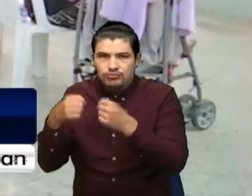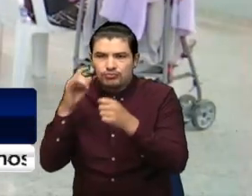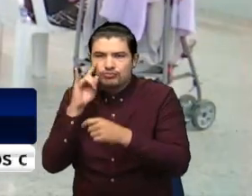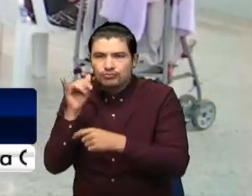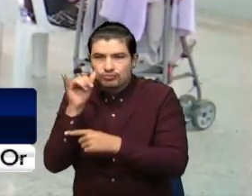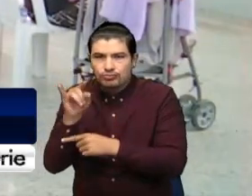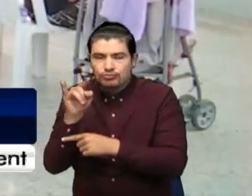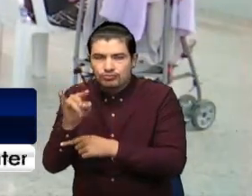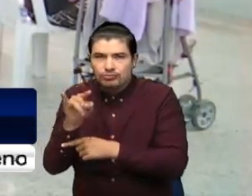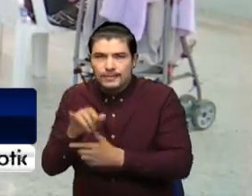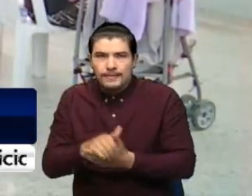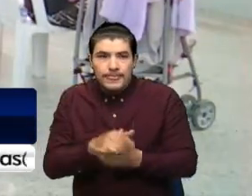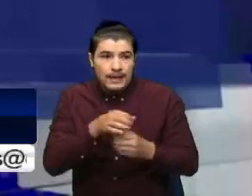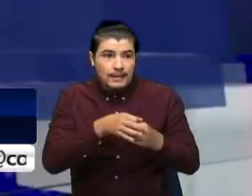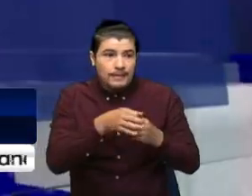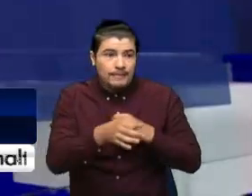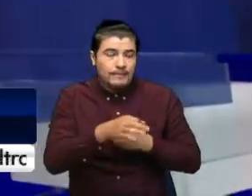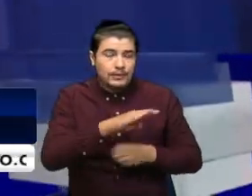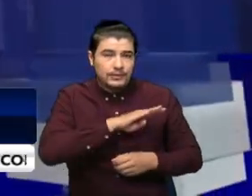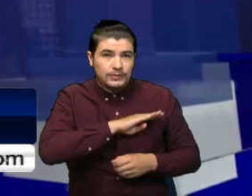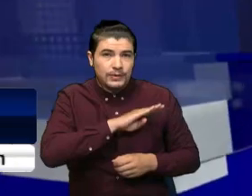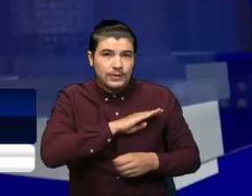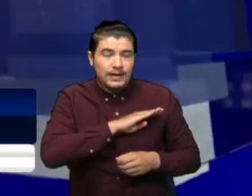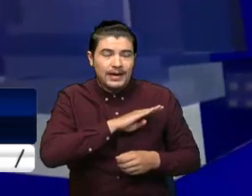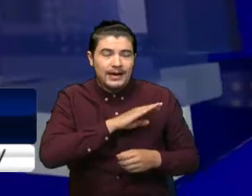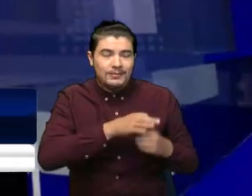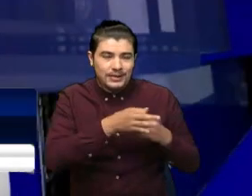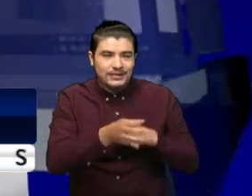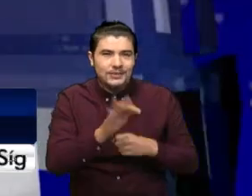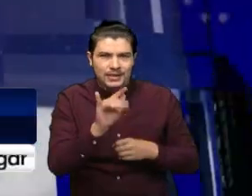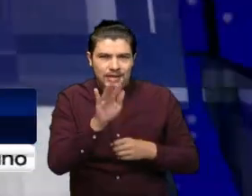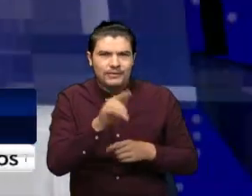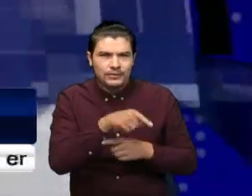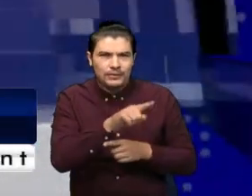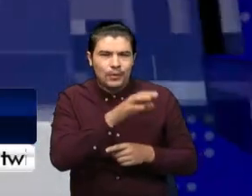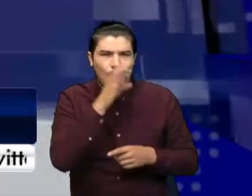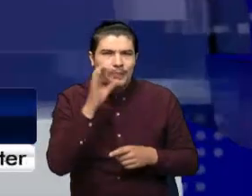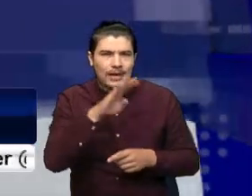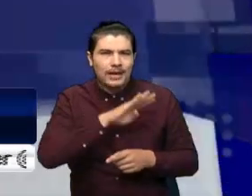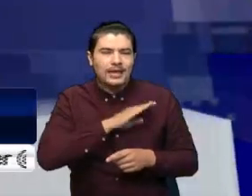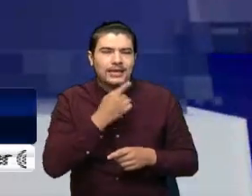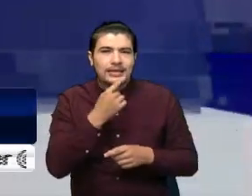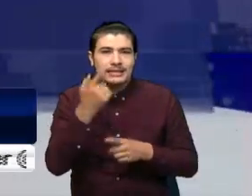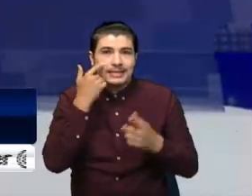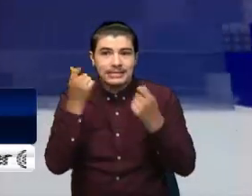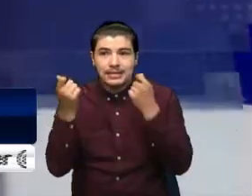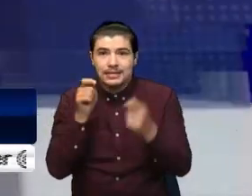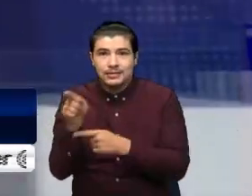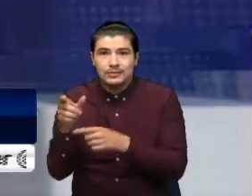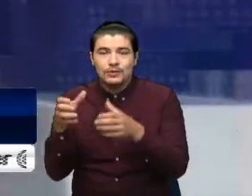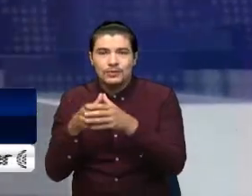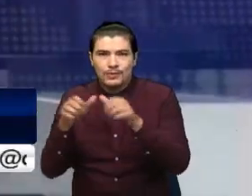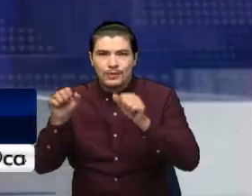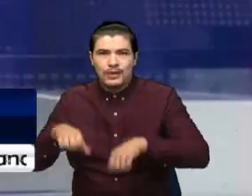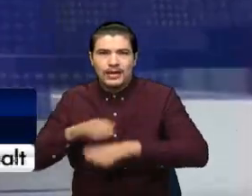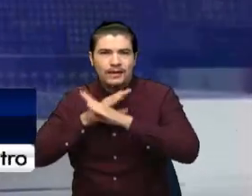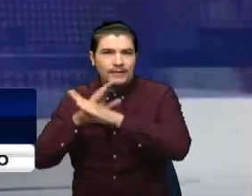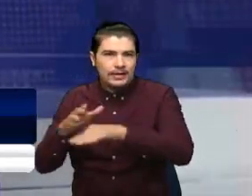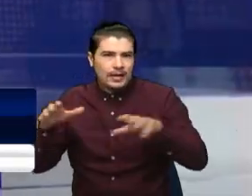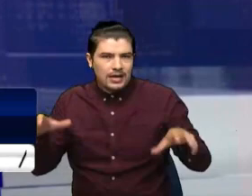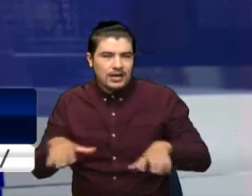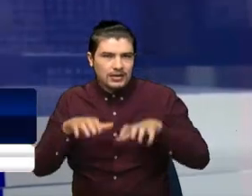el alcalde de Tibú, las autoridades dieron a conocer que esto es una estrategia que tienen los grupos armados para disminuir la efectividad